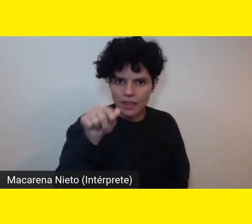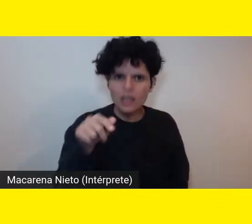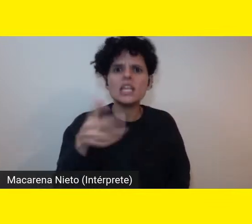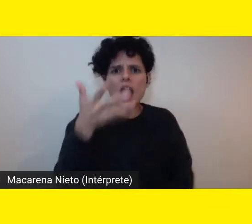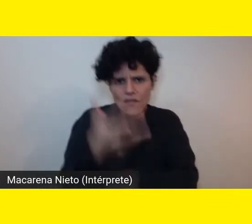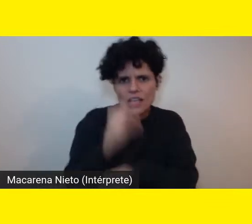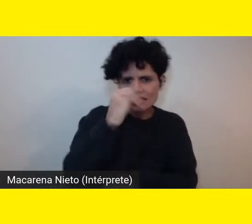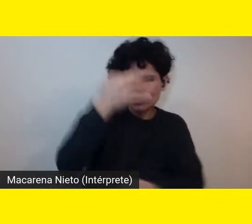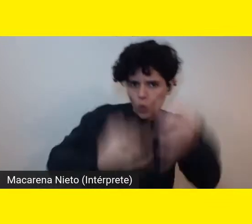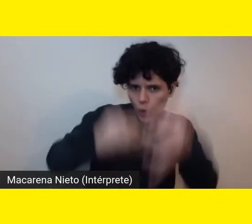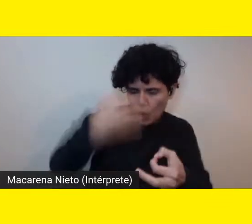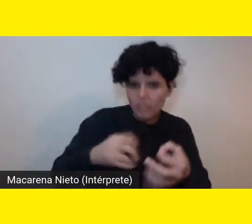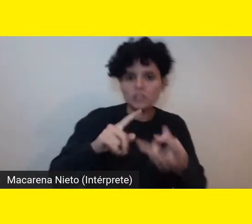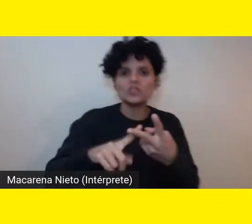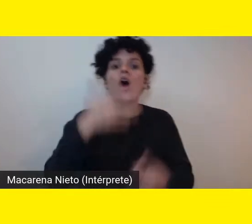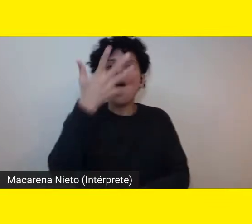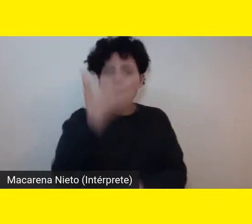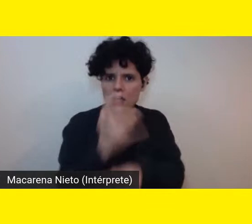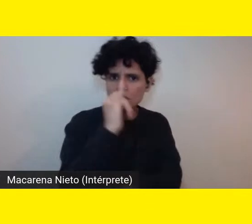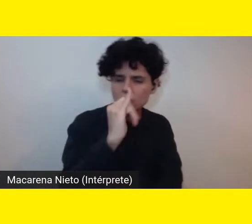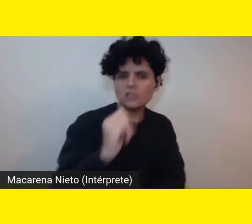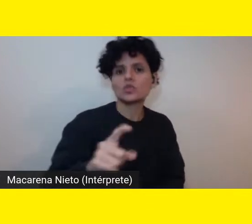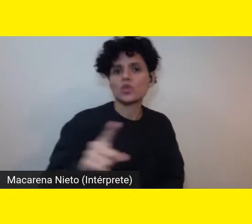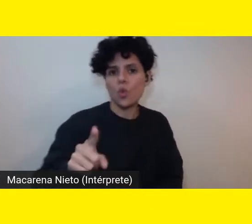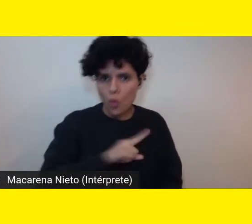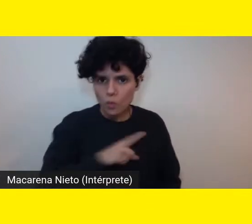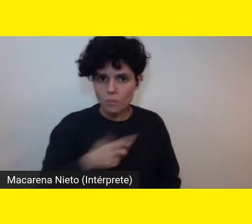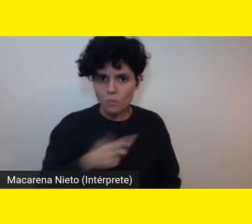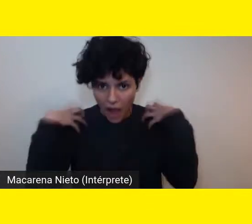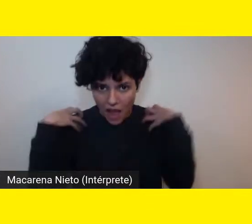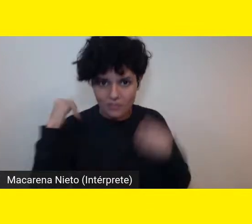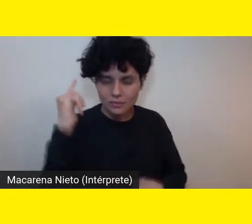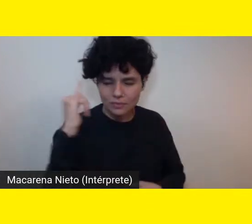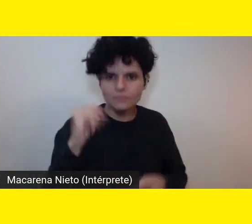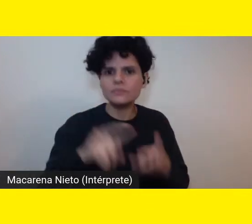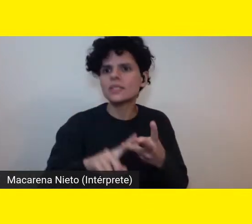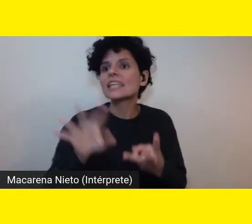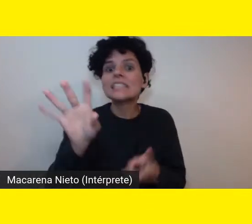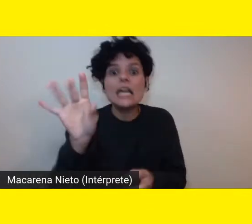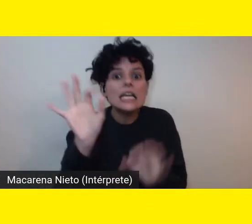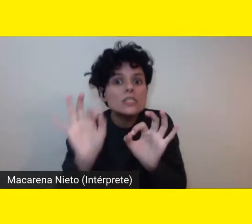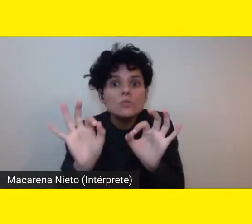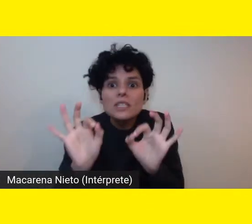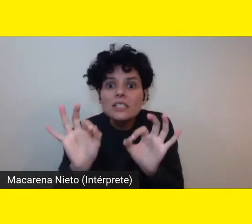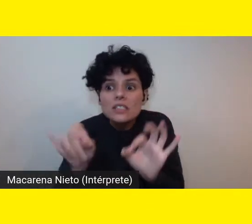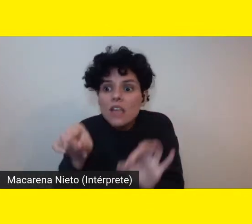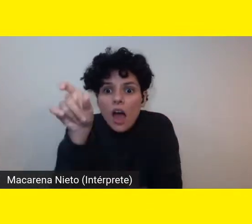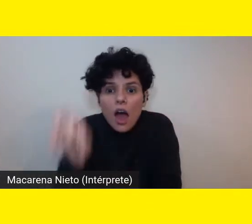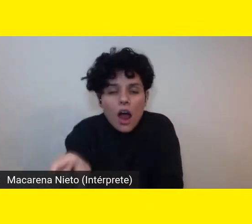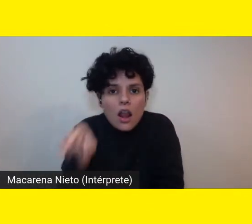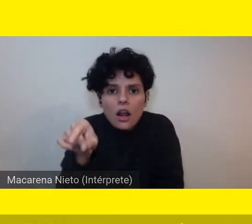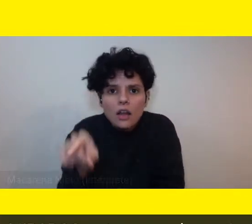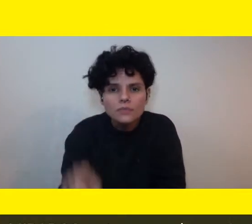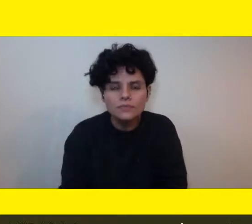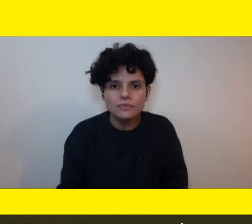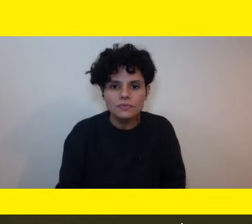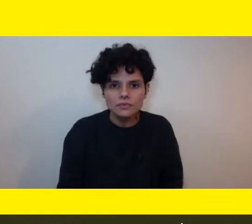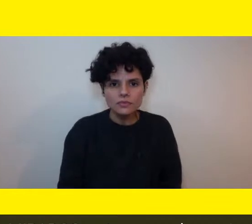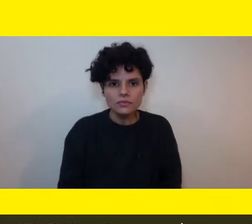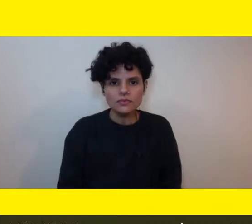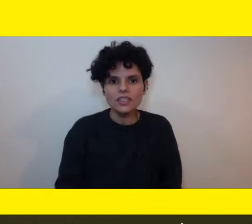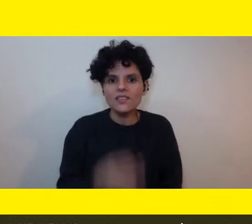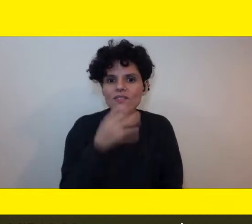como tortura durante la época de la dictadura, es un caso excepcional. Que, en este caso, además, hay que mencionar otra excepcionalidad, que un